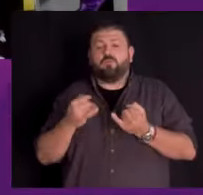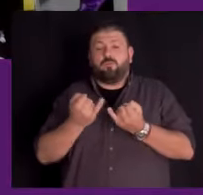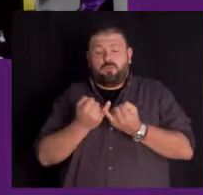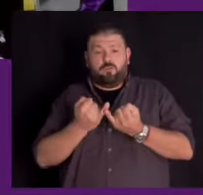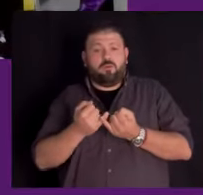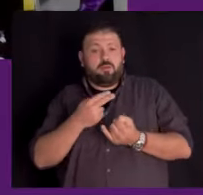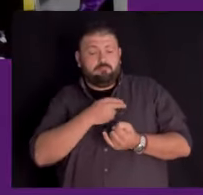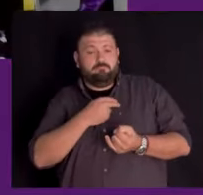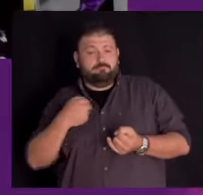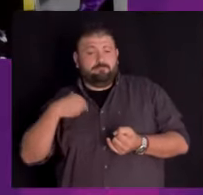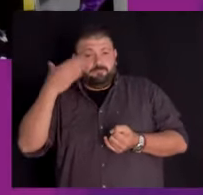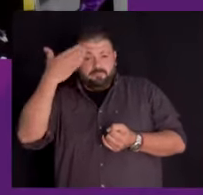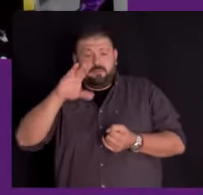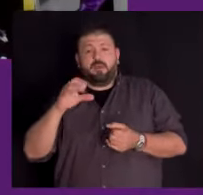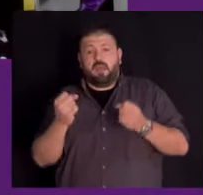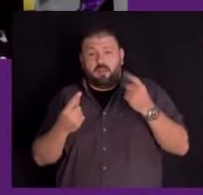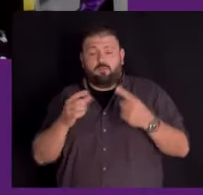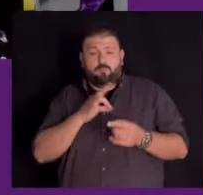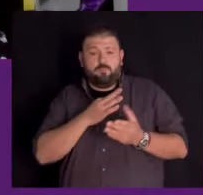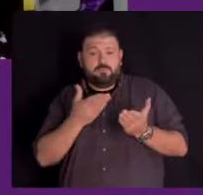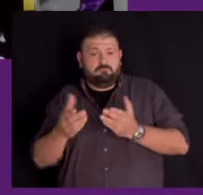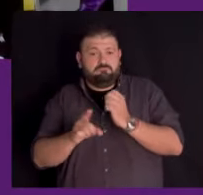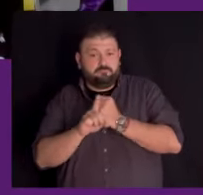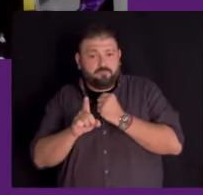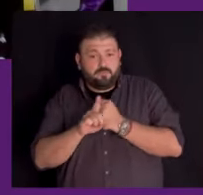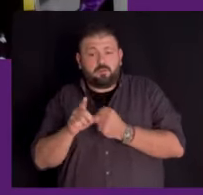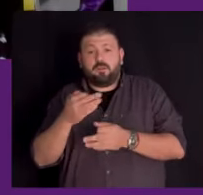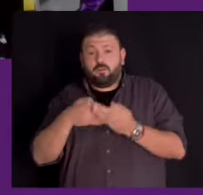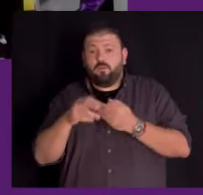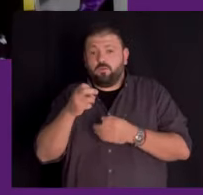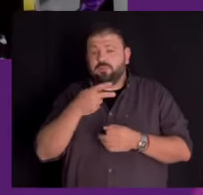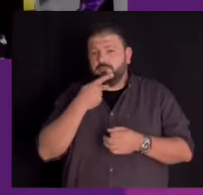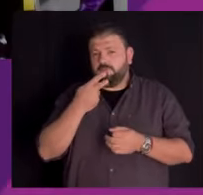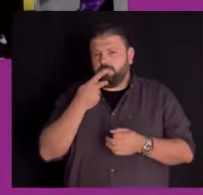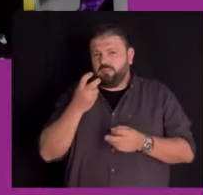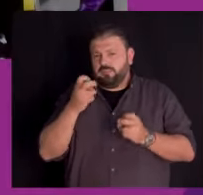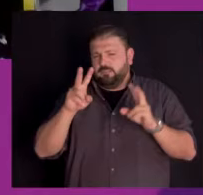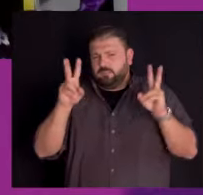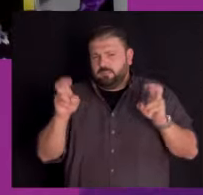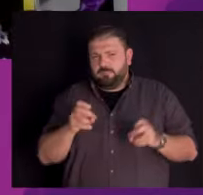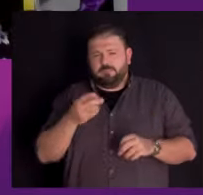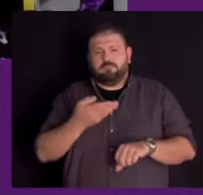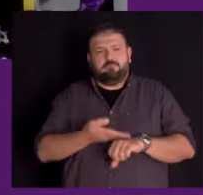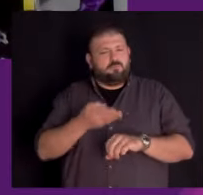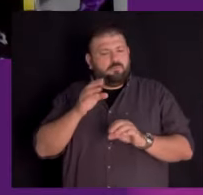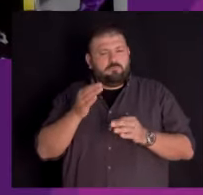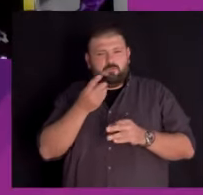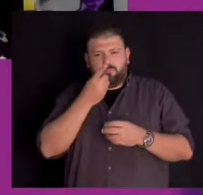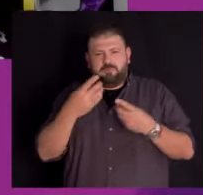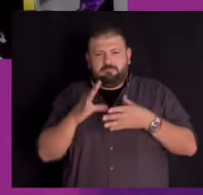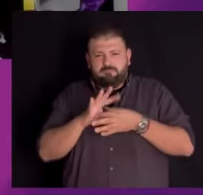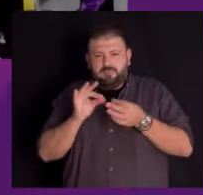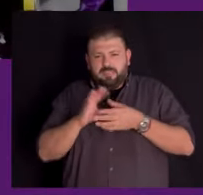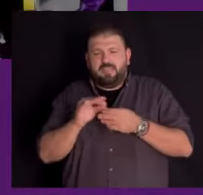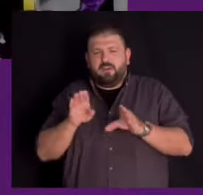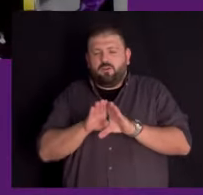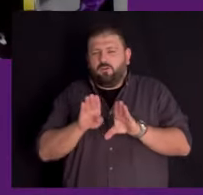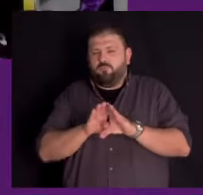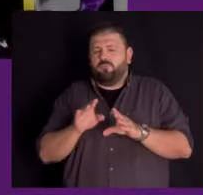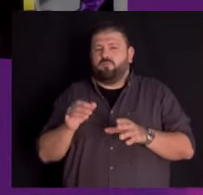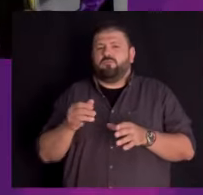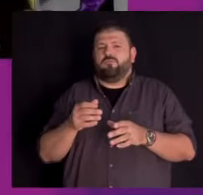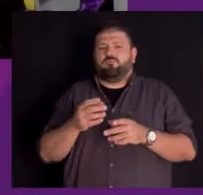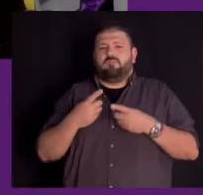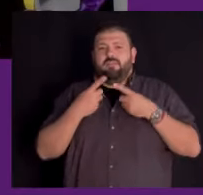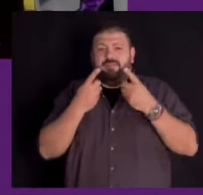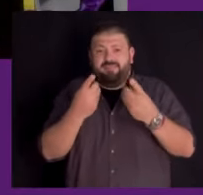también, afectan también el sistema nervioso. Entonces hoy lo que les vamos a dar es unas fórmulas mágicas para que aprendan a liberar energía,